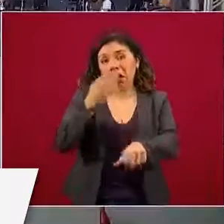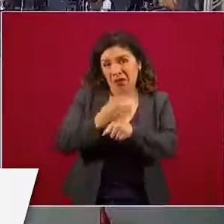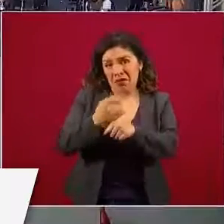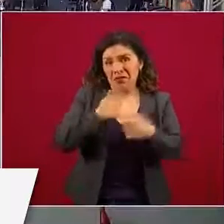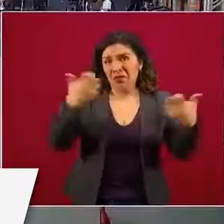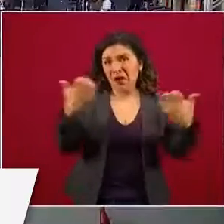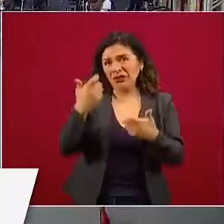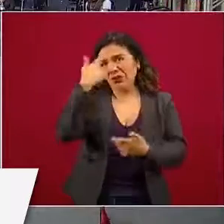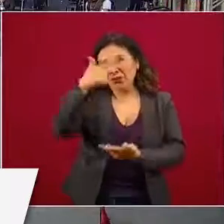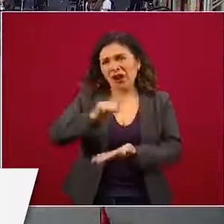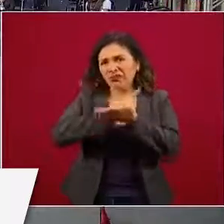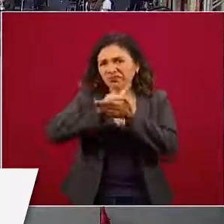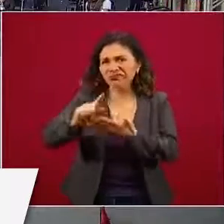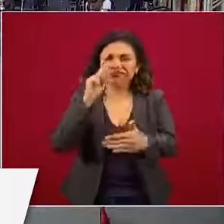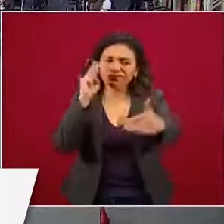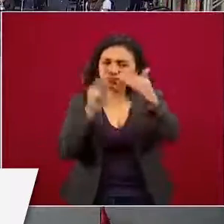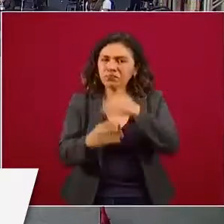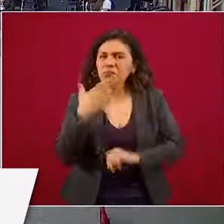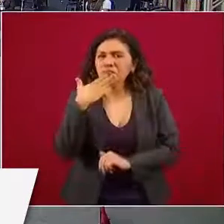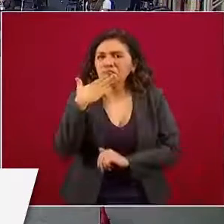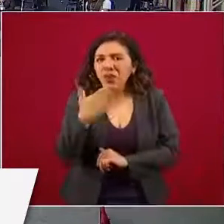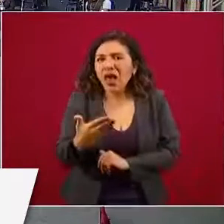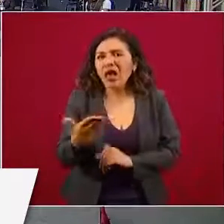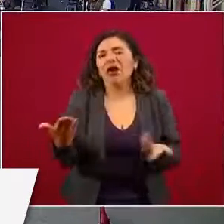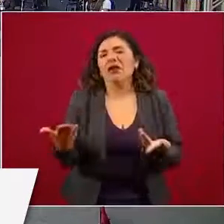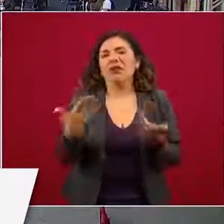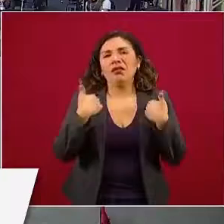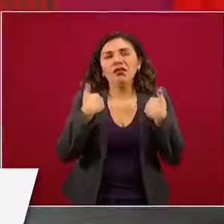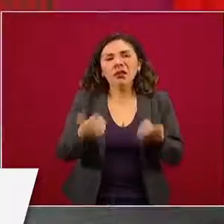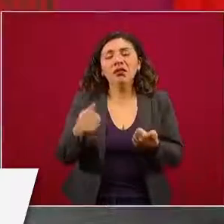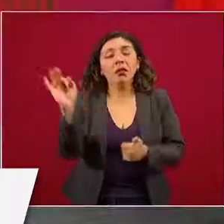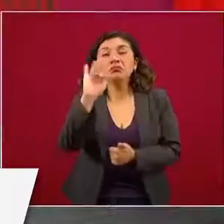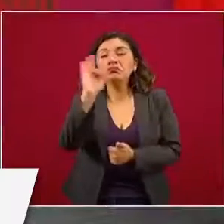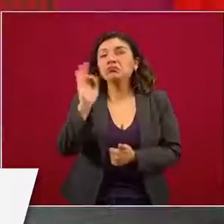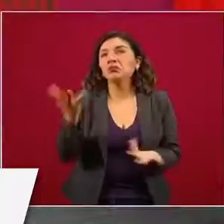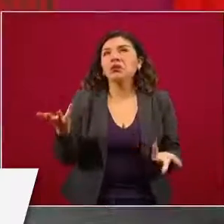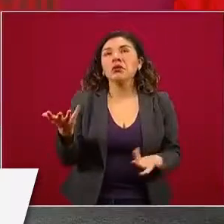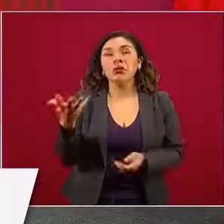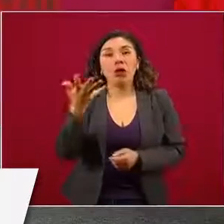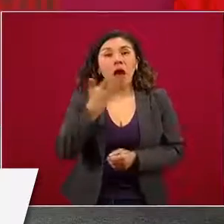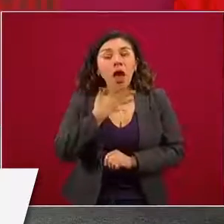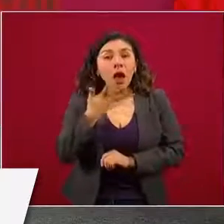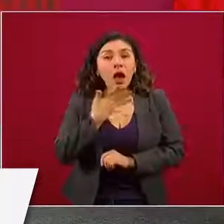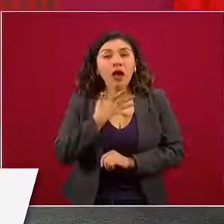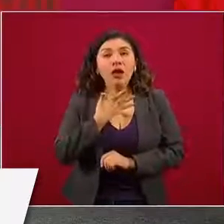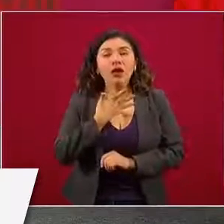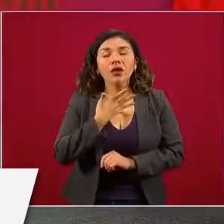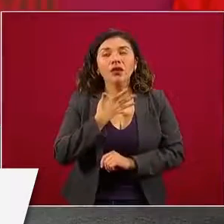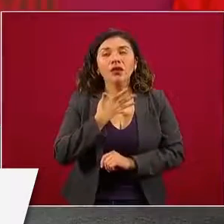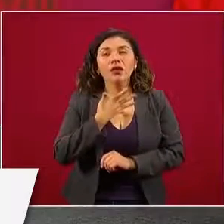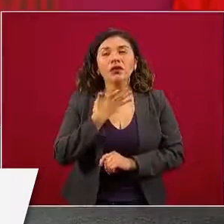que haya transparencia, que si hay